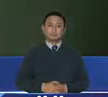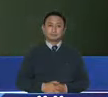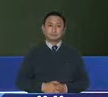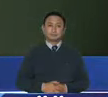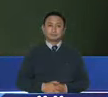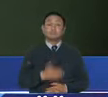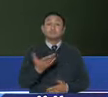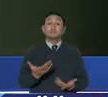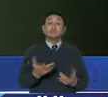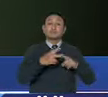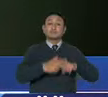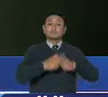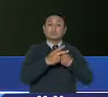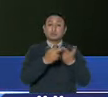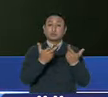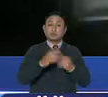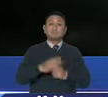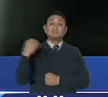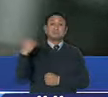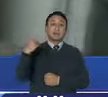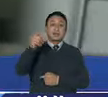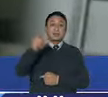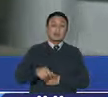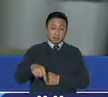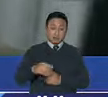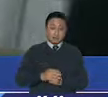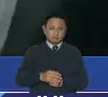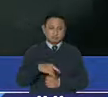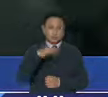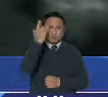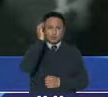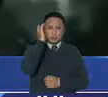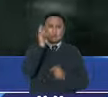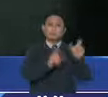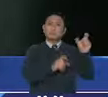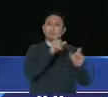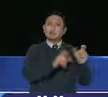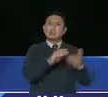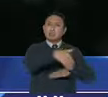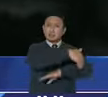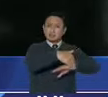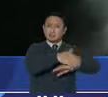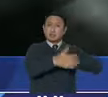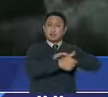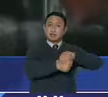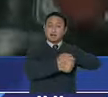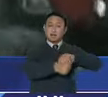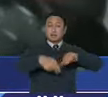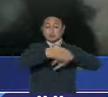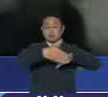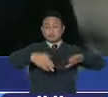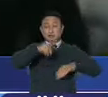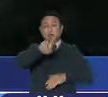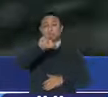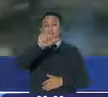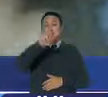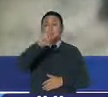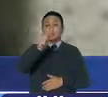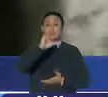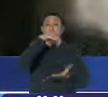El operativo arrancó por una alerta ciudadana. Causó preocupación entre los moradores de las calles Galápagos y Vargas, centro de Quito, que en